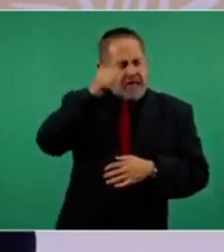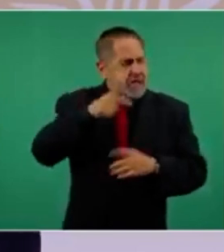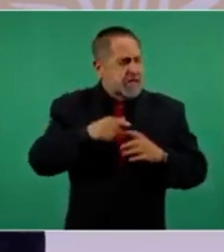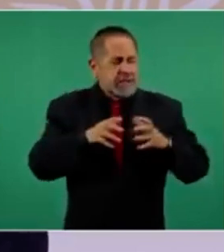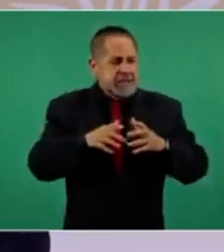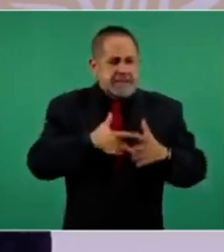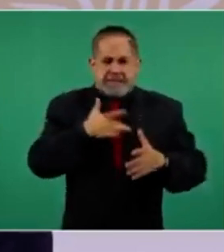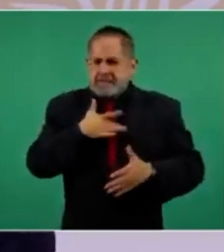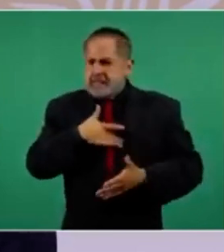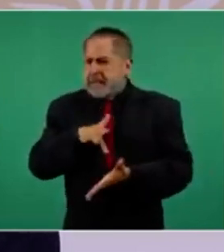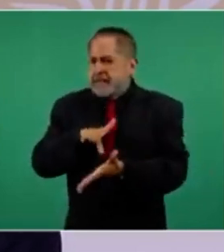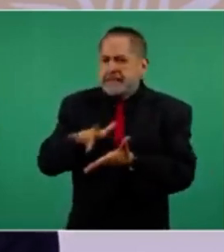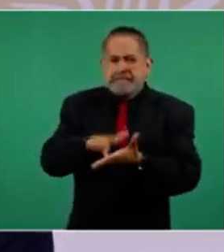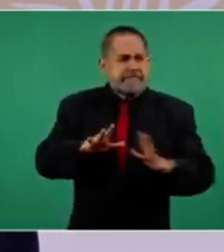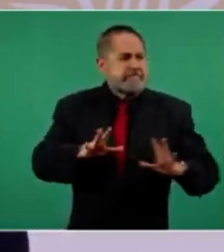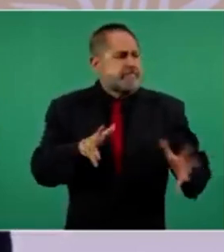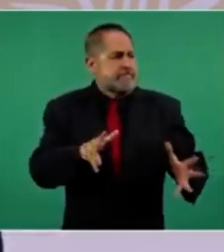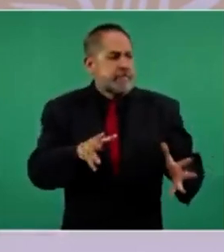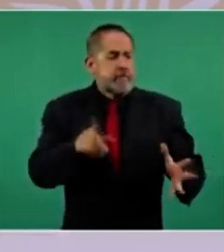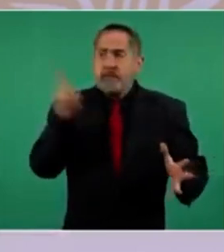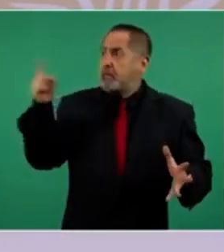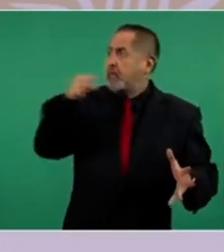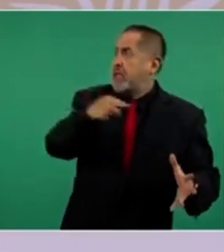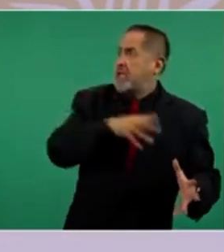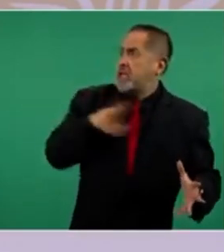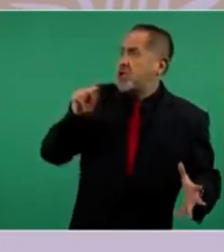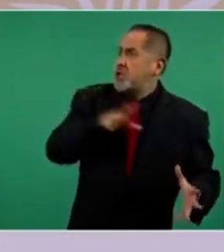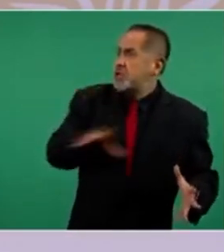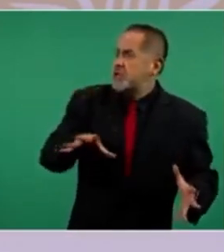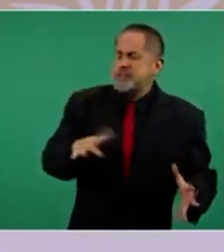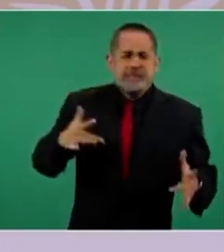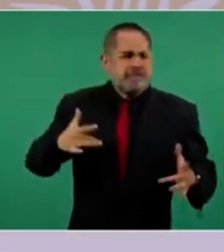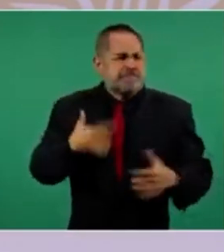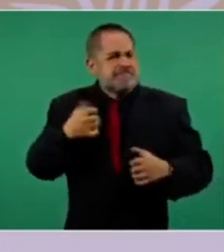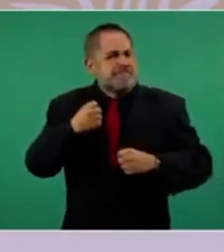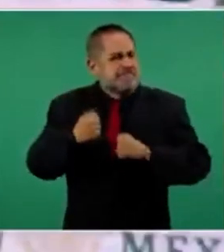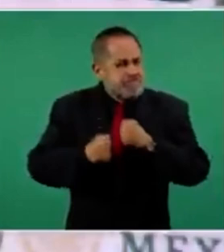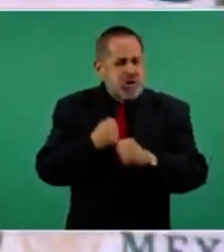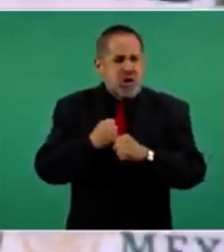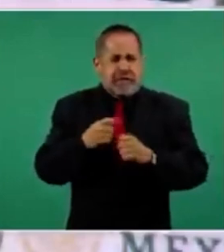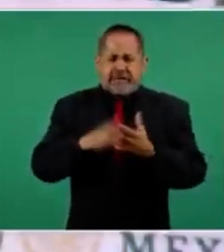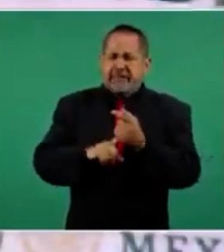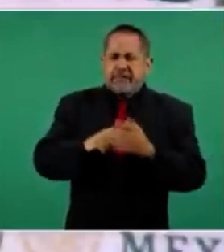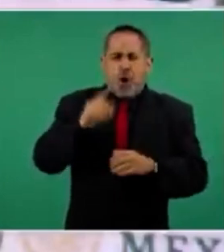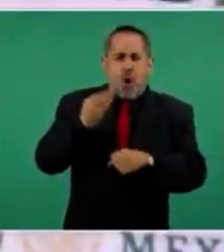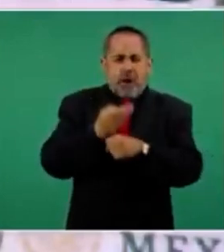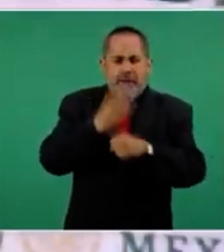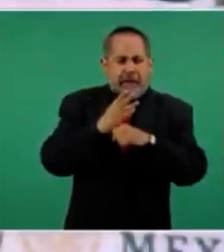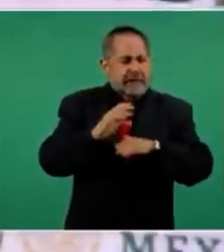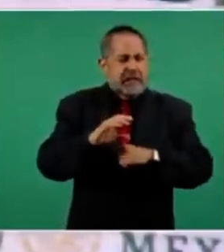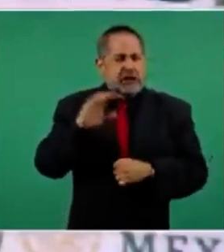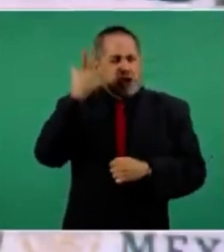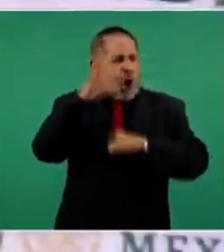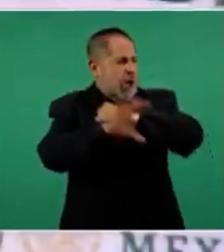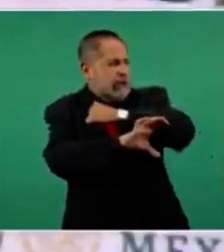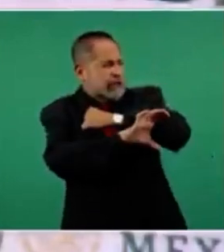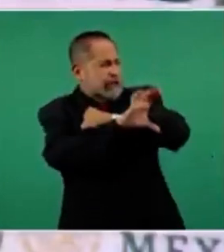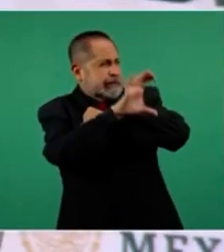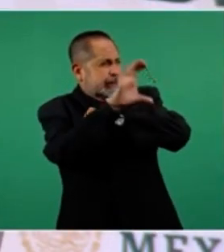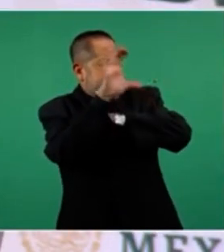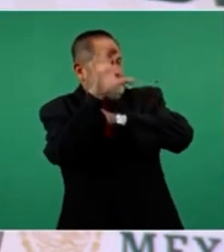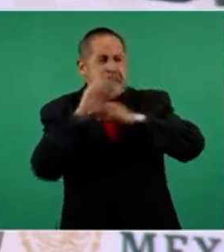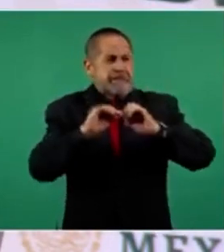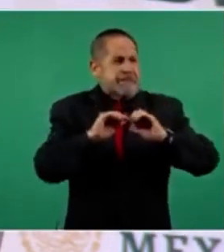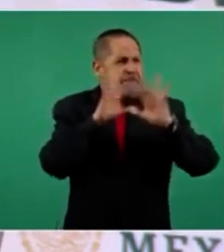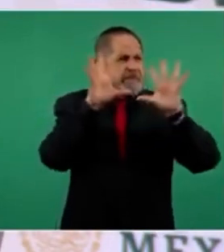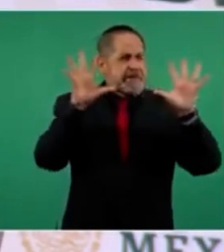la vida de alma a sus propios hijos. Era la hora del sol, cuando clareaban por entre las moreras las chozas de adobe